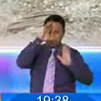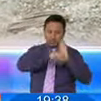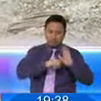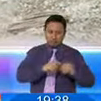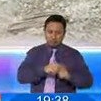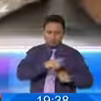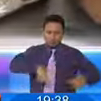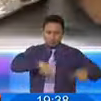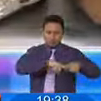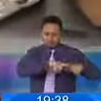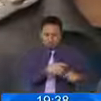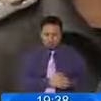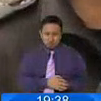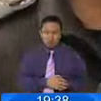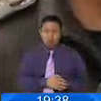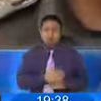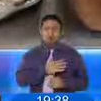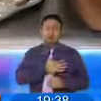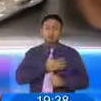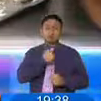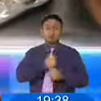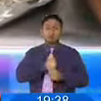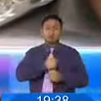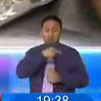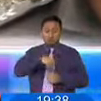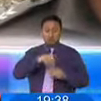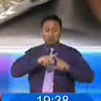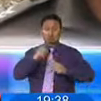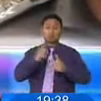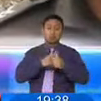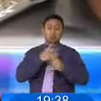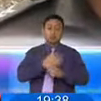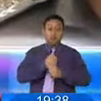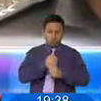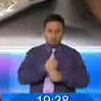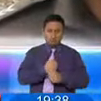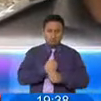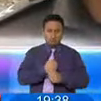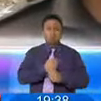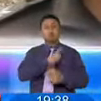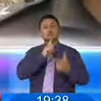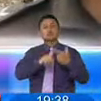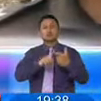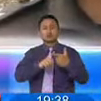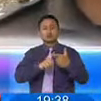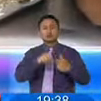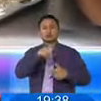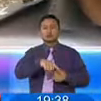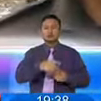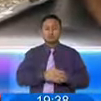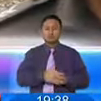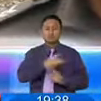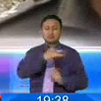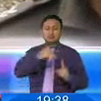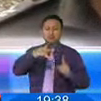el territorio. Nuestro trabajo también acá es, aparte de la seguridad, es a constatar los